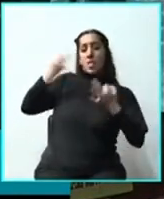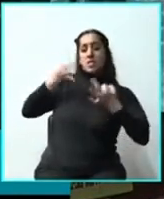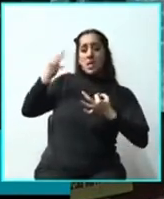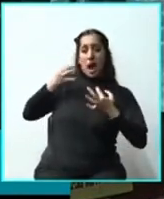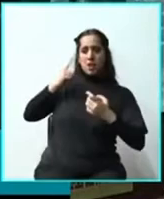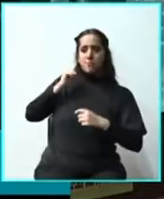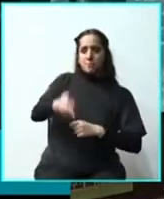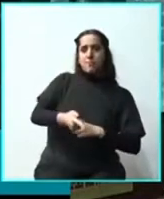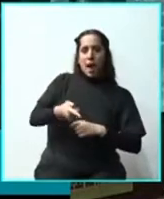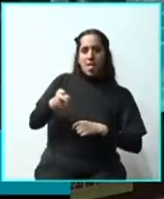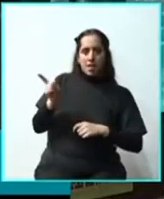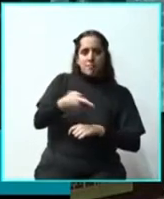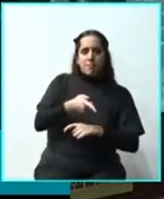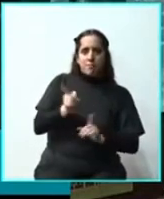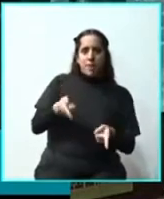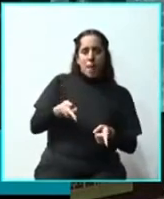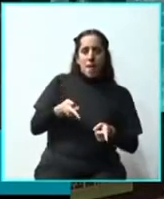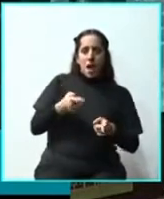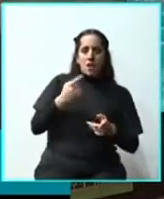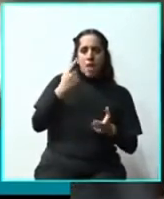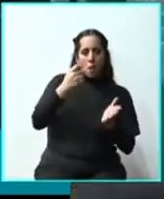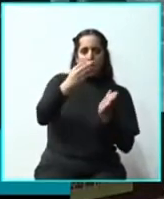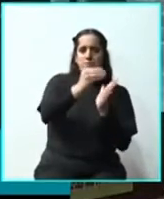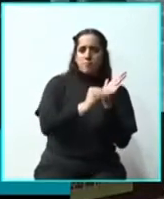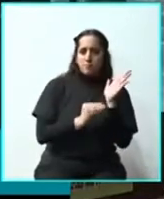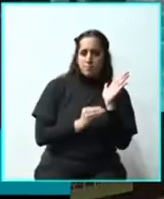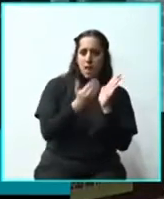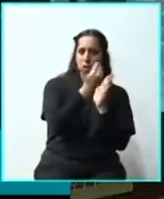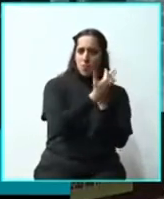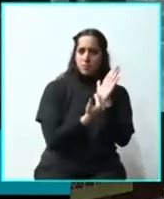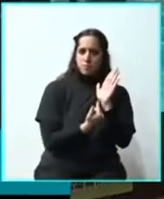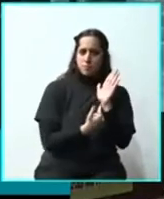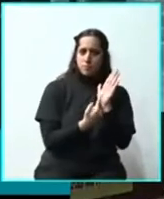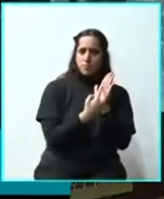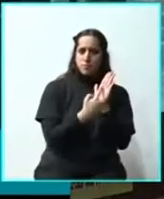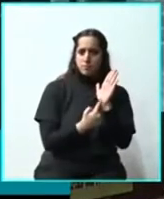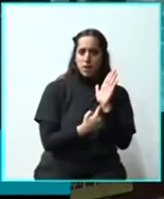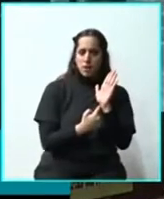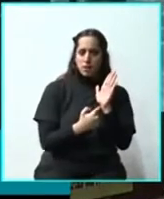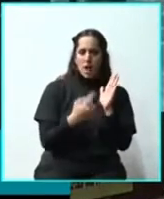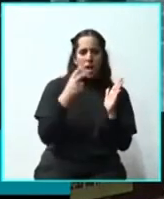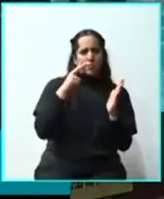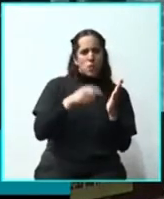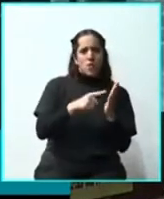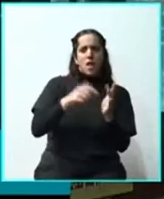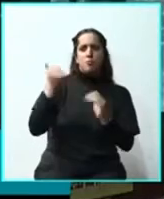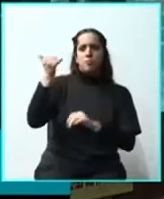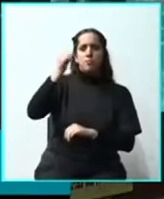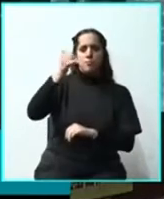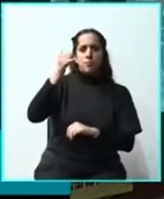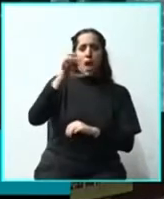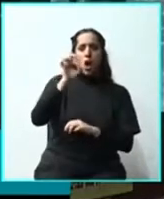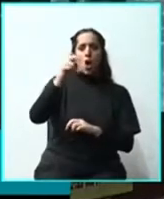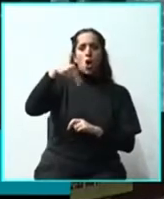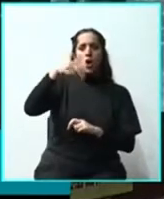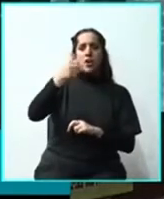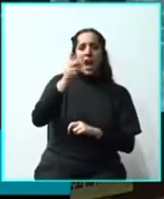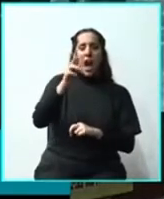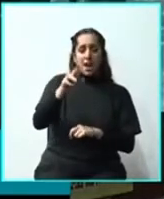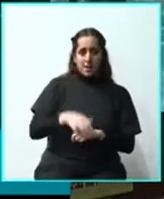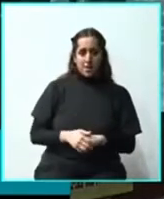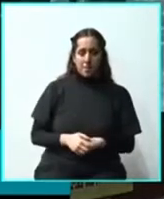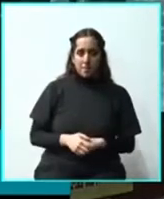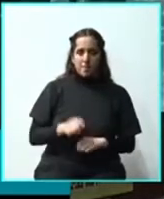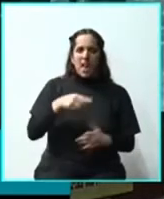y registradas en la base de datos de Consulta Nacional de Rebeldías y Capturas, el CONARC. En